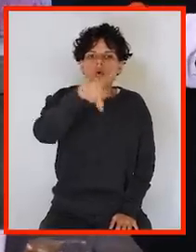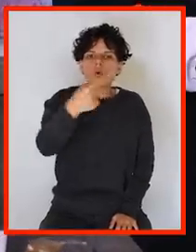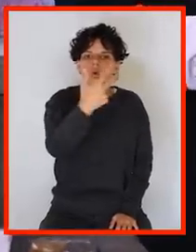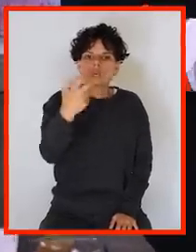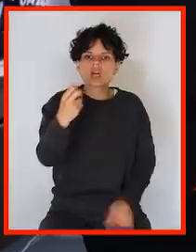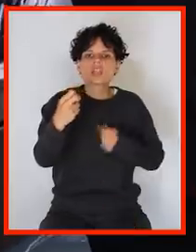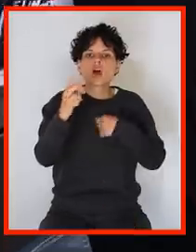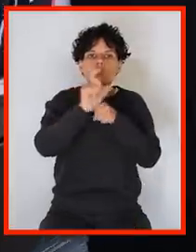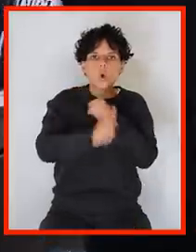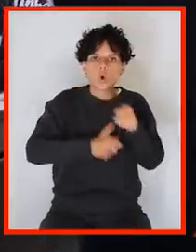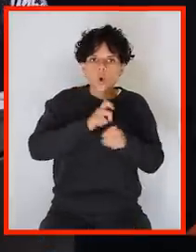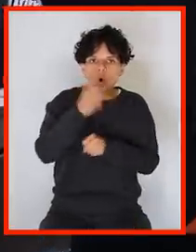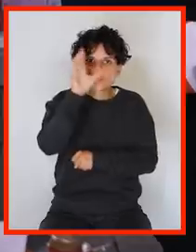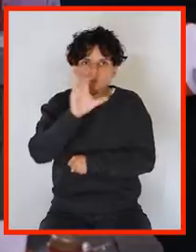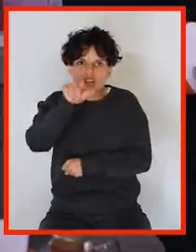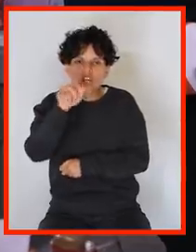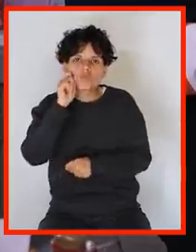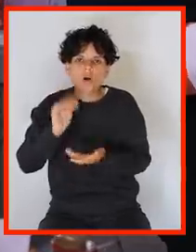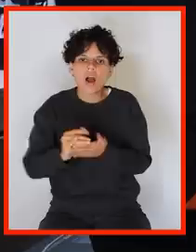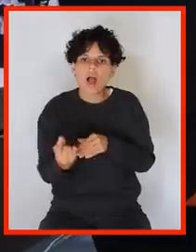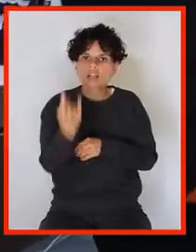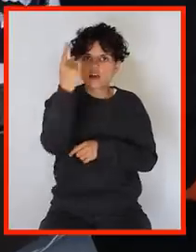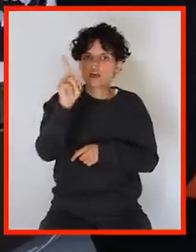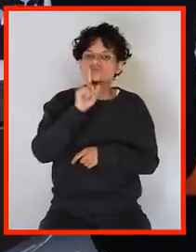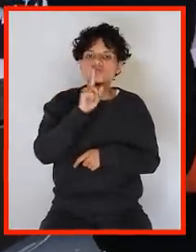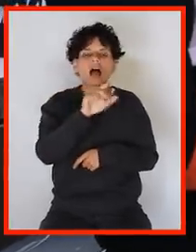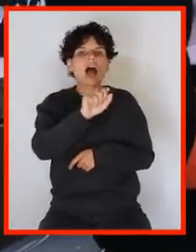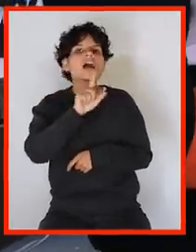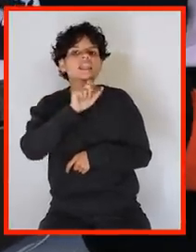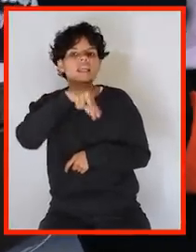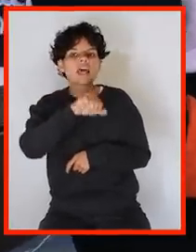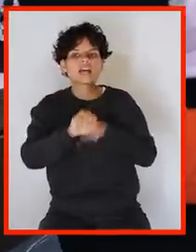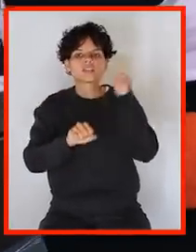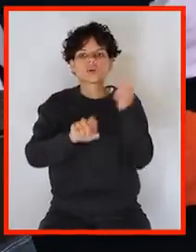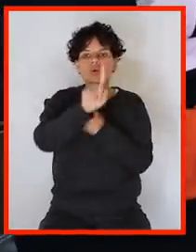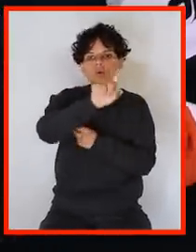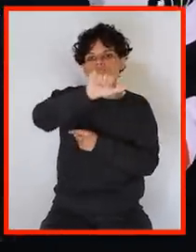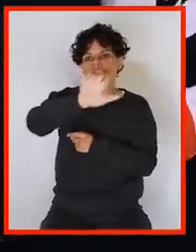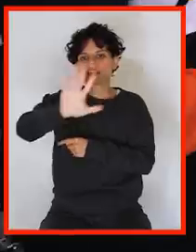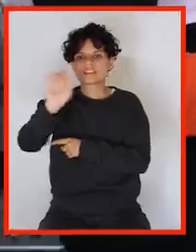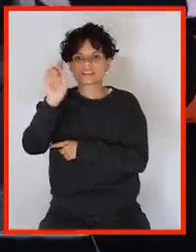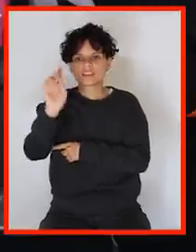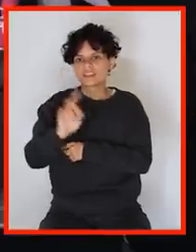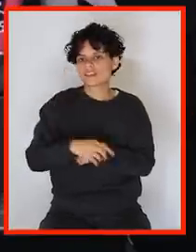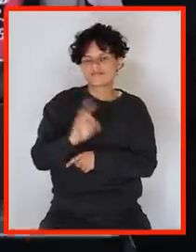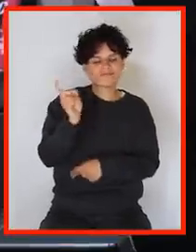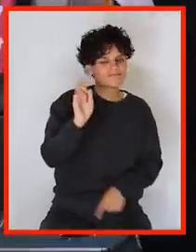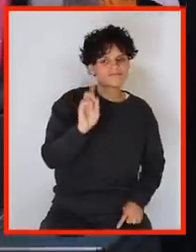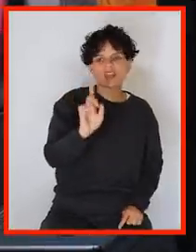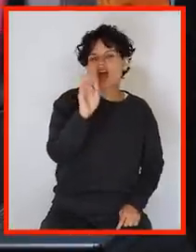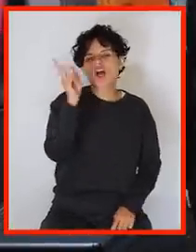80. Un 80 por un Google. Un 80, exacto. Exacto. Sí. Parado. Ahí tenés, igual te busqué. ¿Sí? 1.75. Ah,